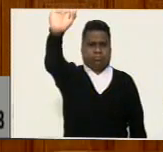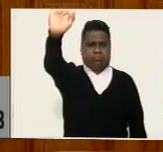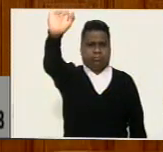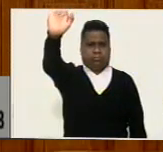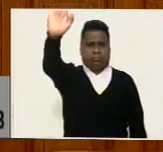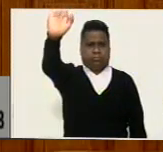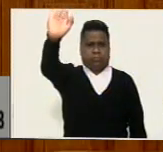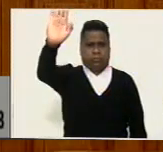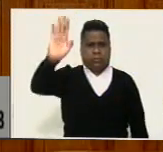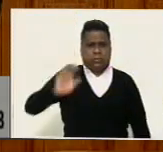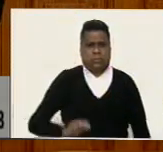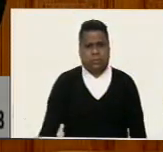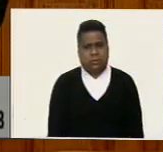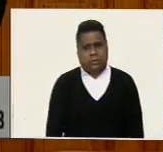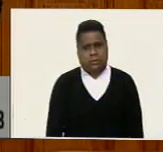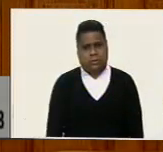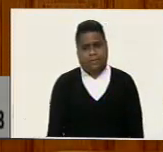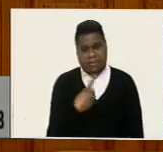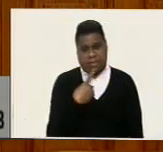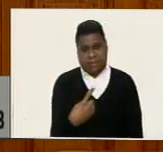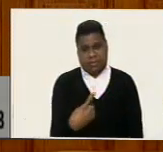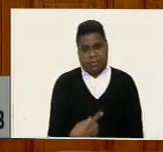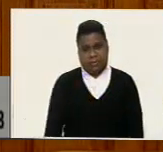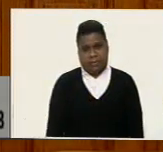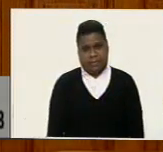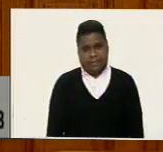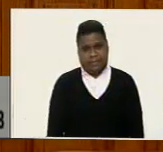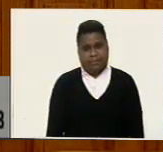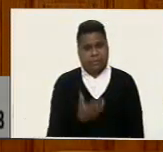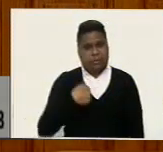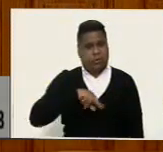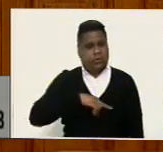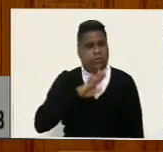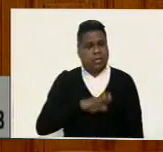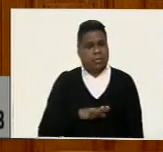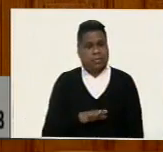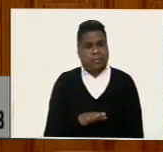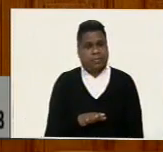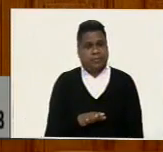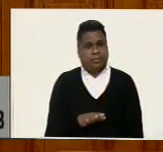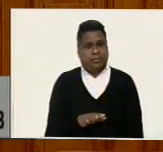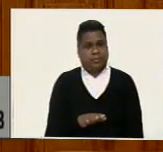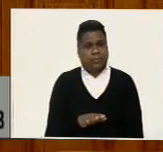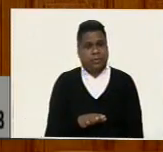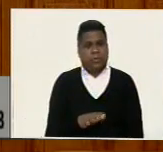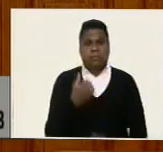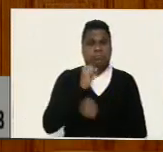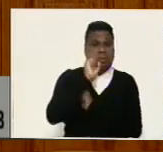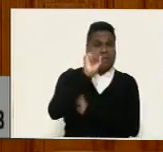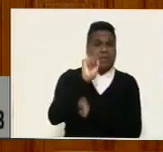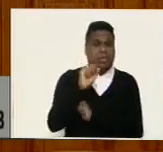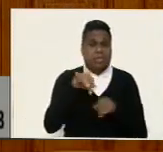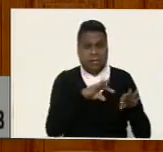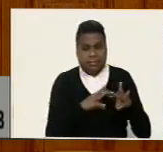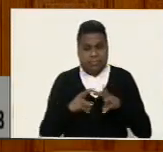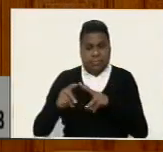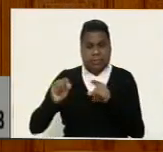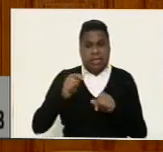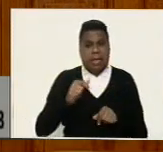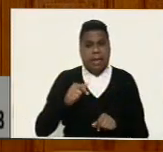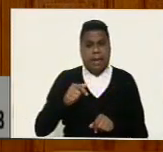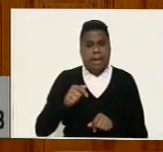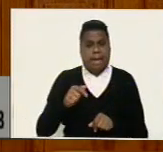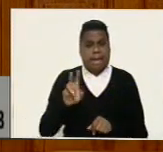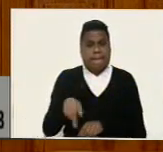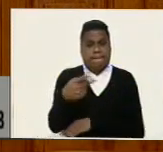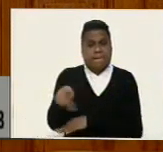Y hablamos aquí y le dijimos que nosotros estamos dispuestos a defender este suelo sagrado, de defender esta patria, de defender